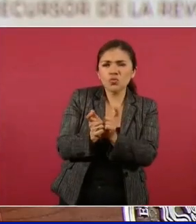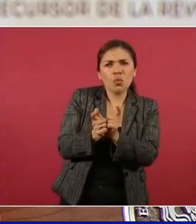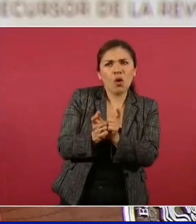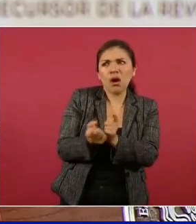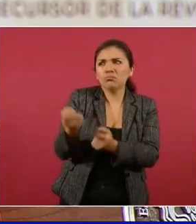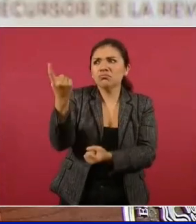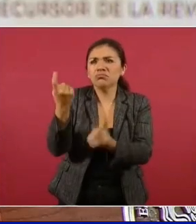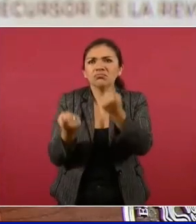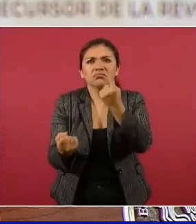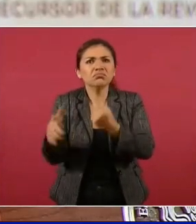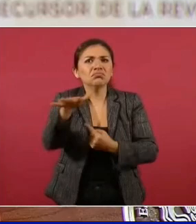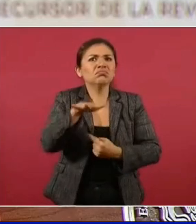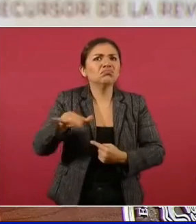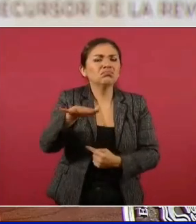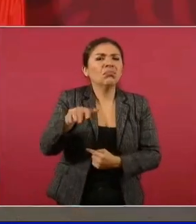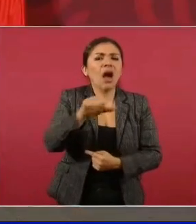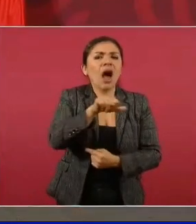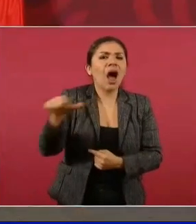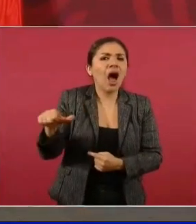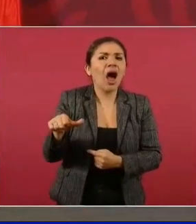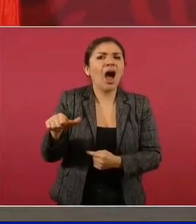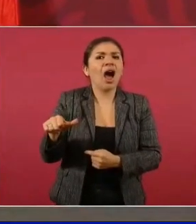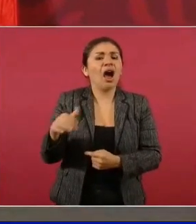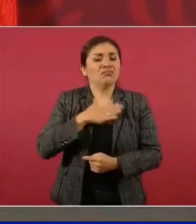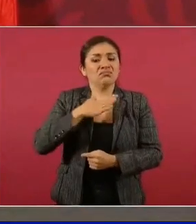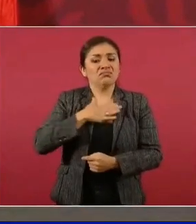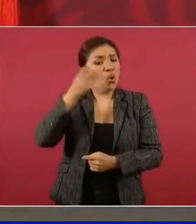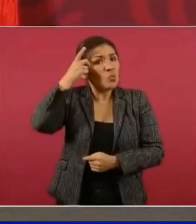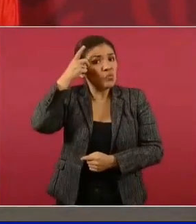También eufemísticamente al monopolio le